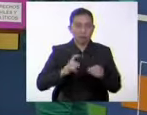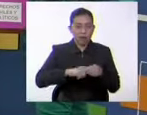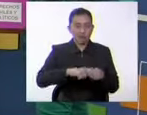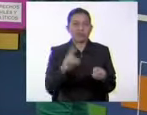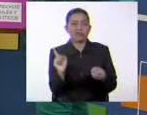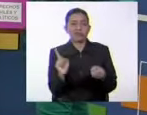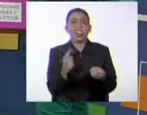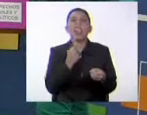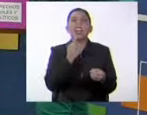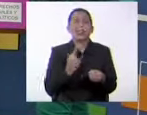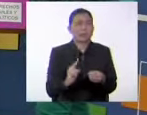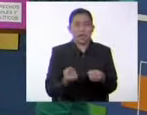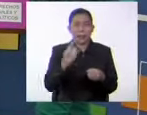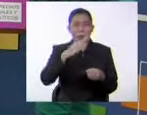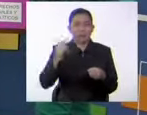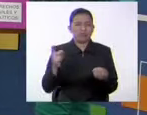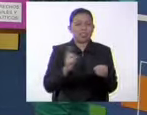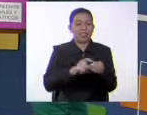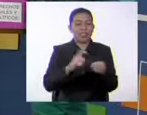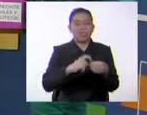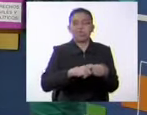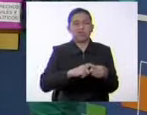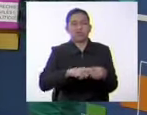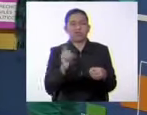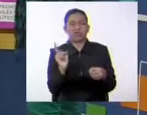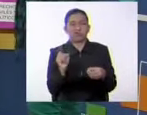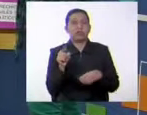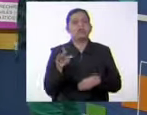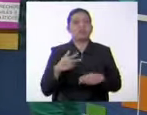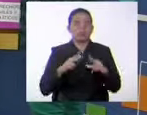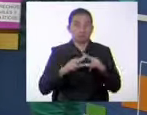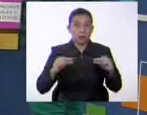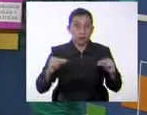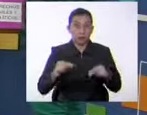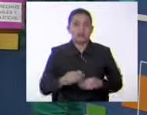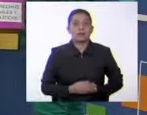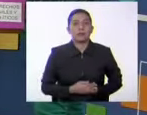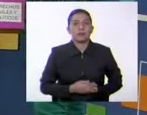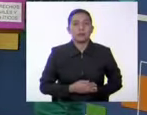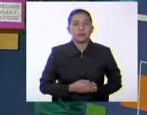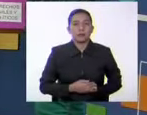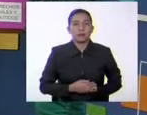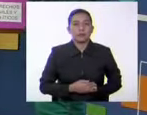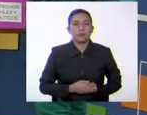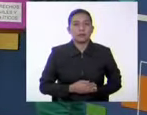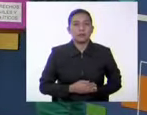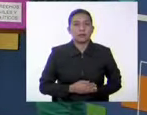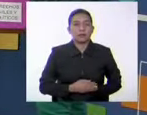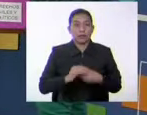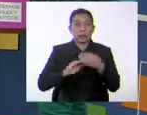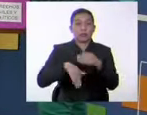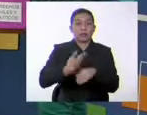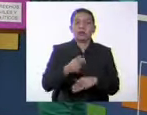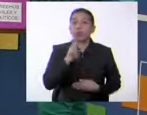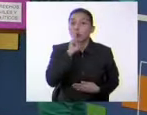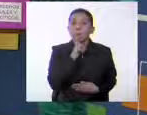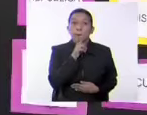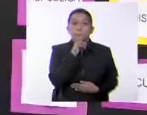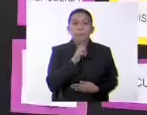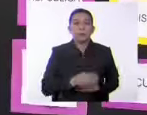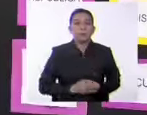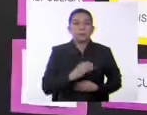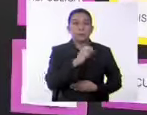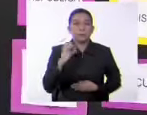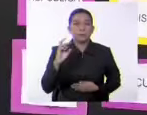integración o con esta federación precisamente fue Nicaragua. Le siguió precisamente Honduras y Costa